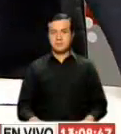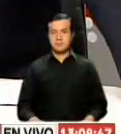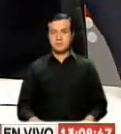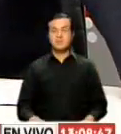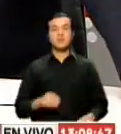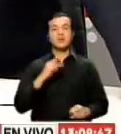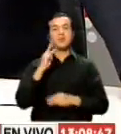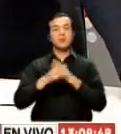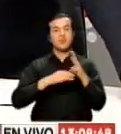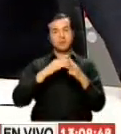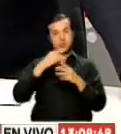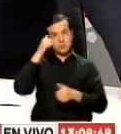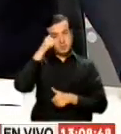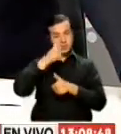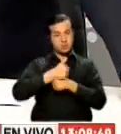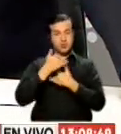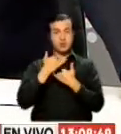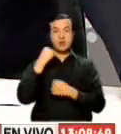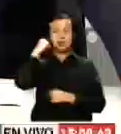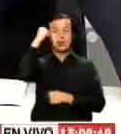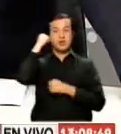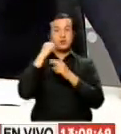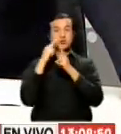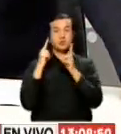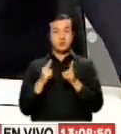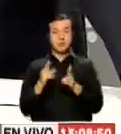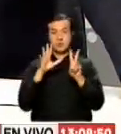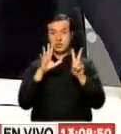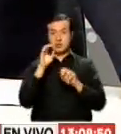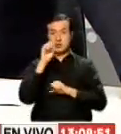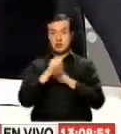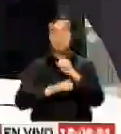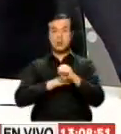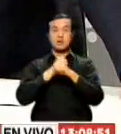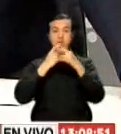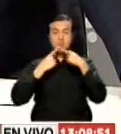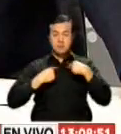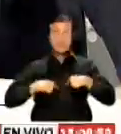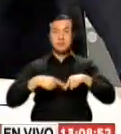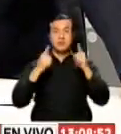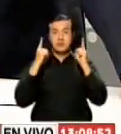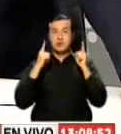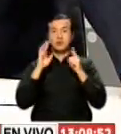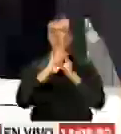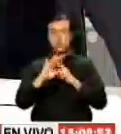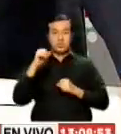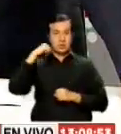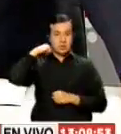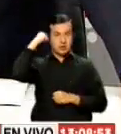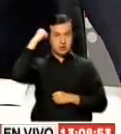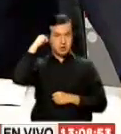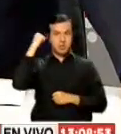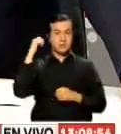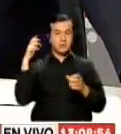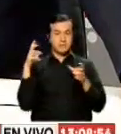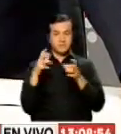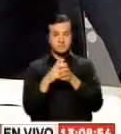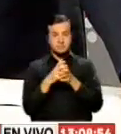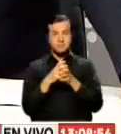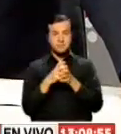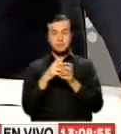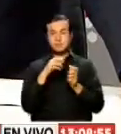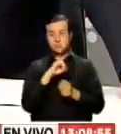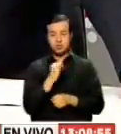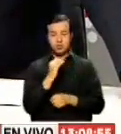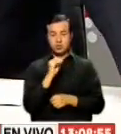El mundo conmemora hoy el Día de los Derechos Humanos y los 70 años de la Declaración Universal de Dichos Derechos. El canciller de la República,